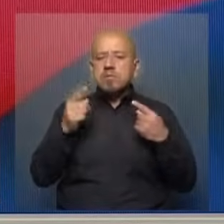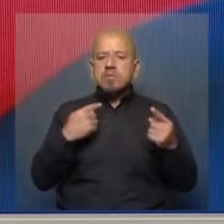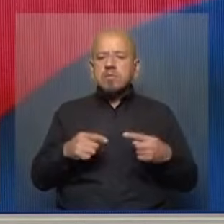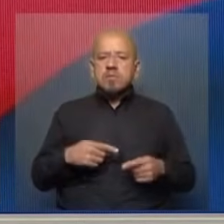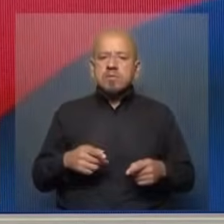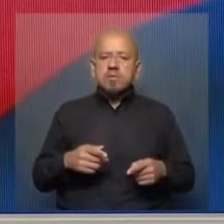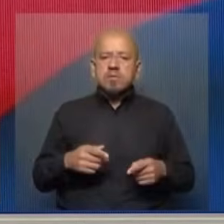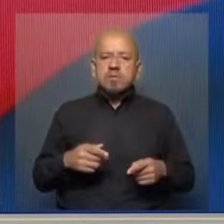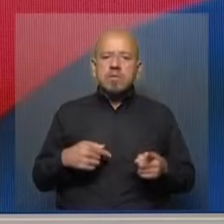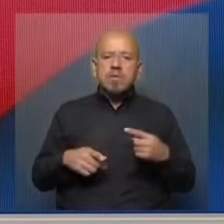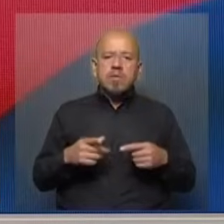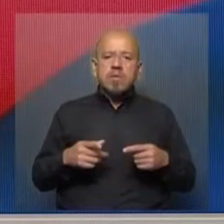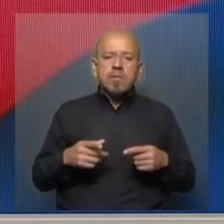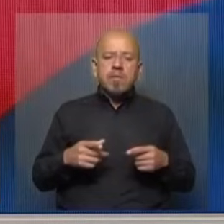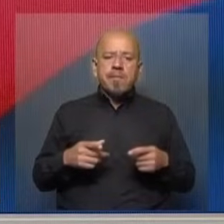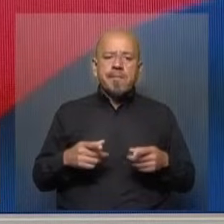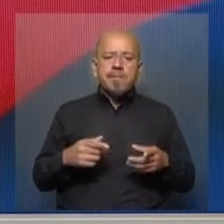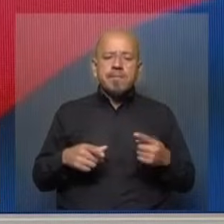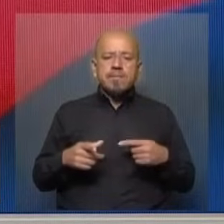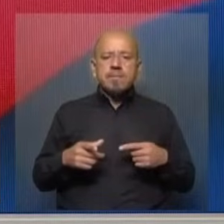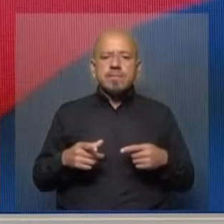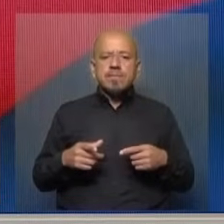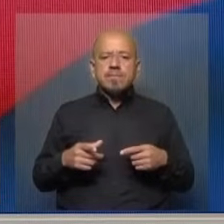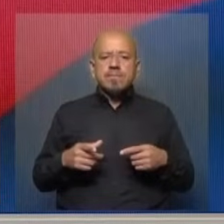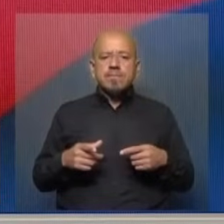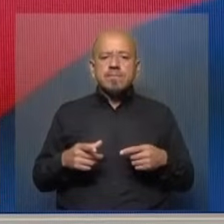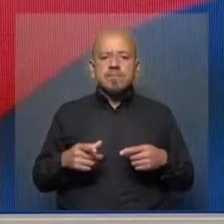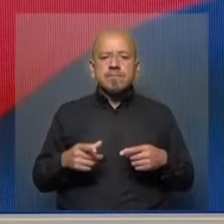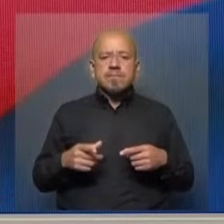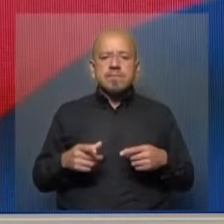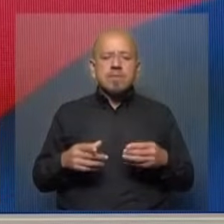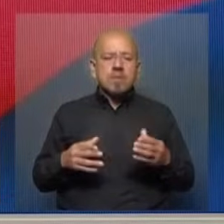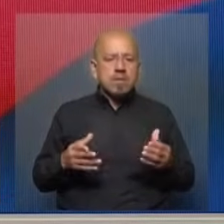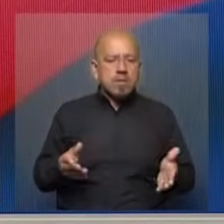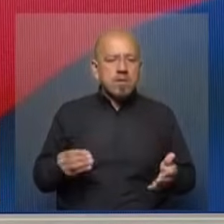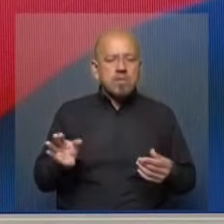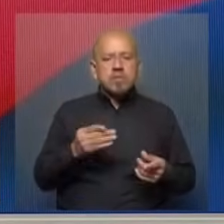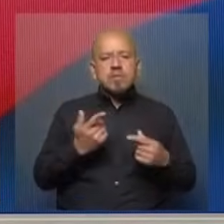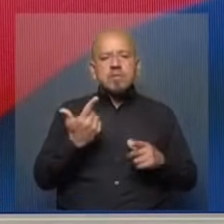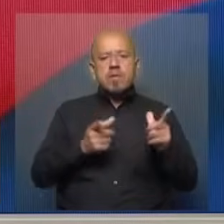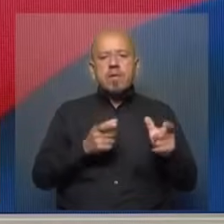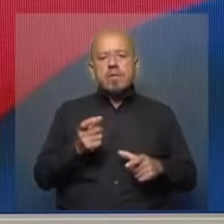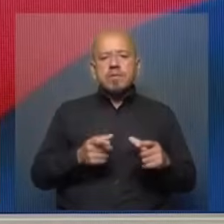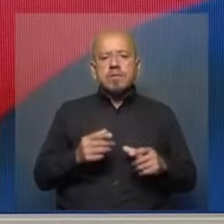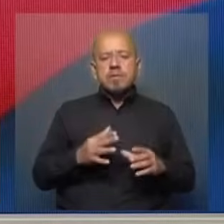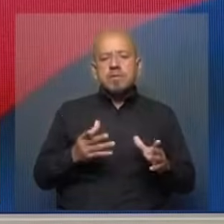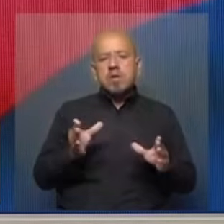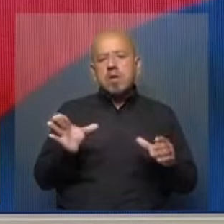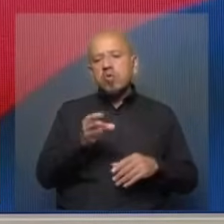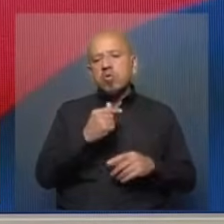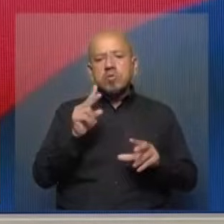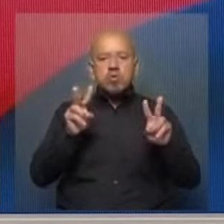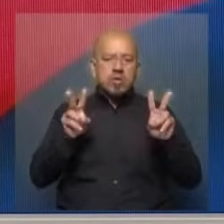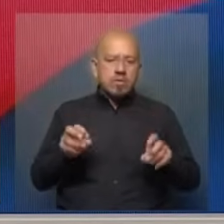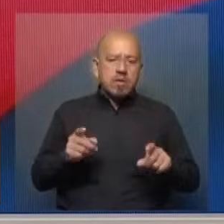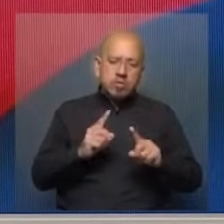distintas medidas y graduaciones, ¿verdad? No, toda la ciudadanía no puede estar en todos los temas, pero tiene que